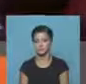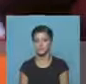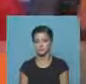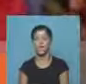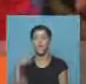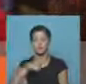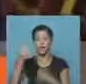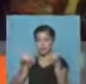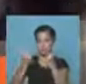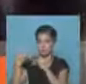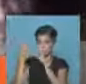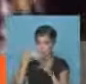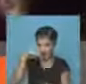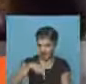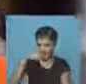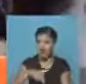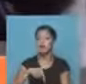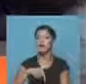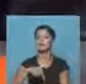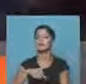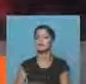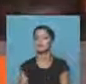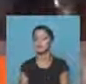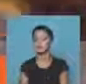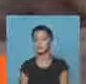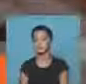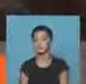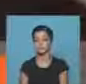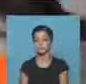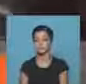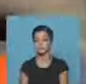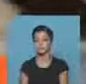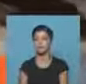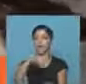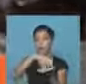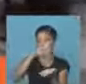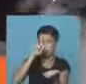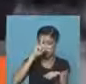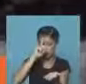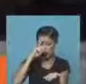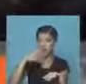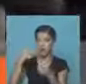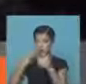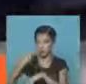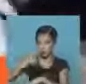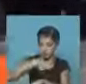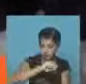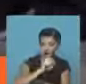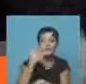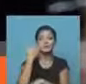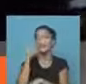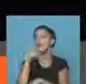auto, le llevaron en el hospital. Y uno de ellos ya vino